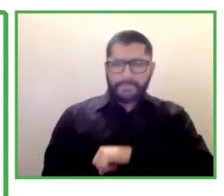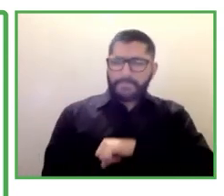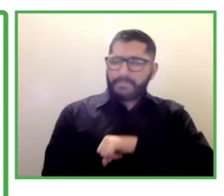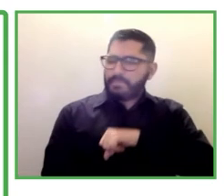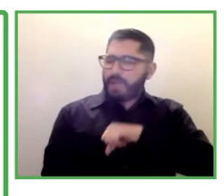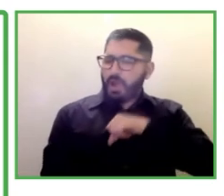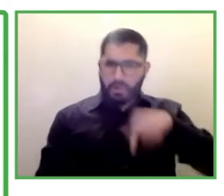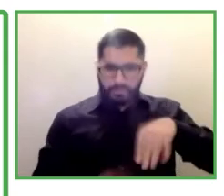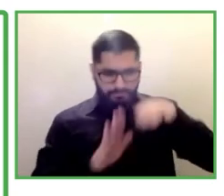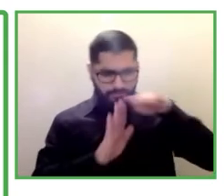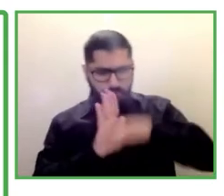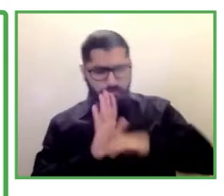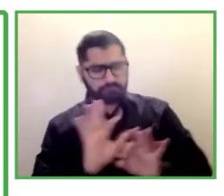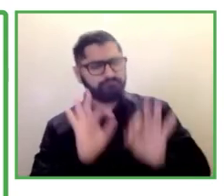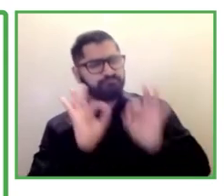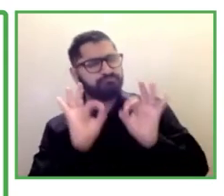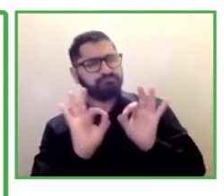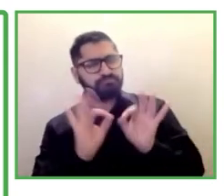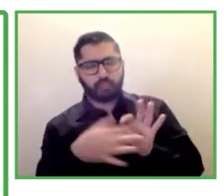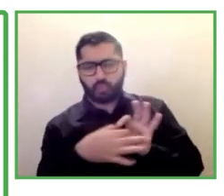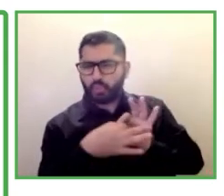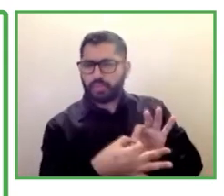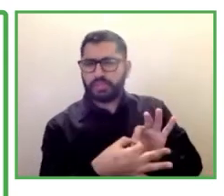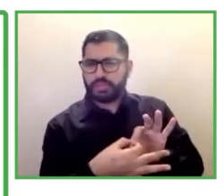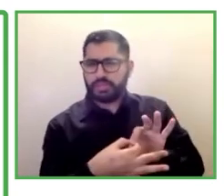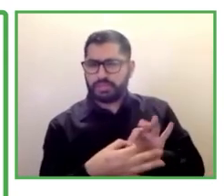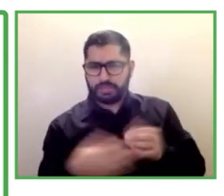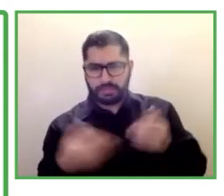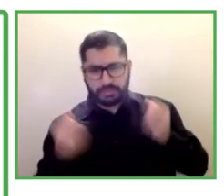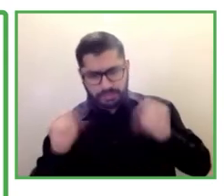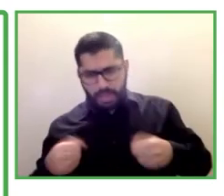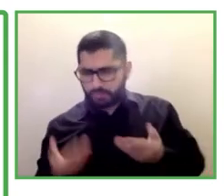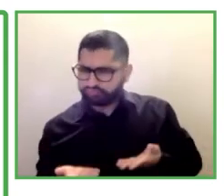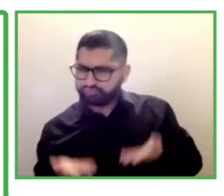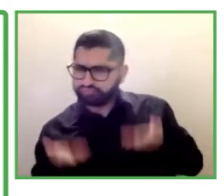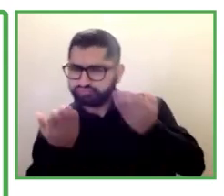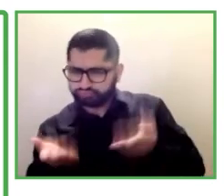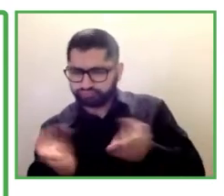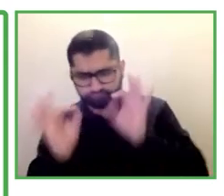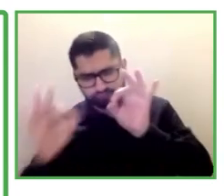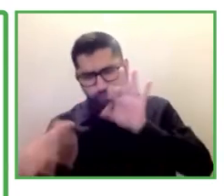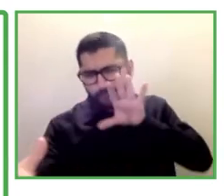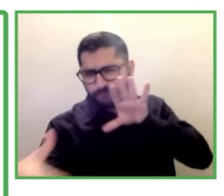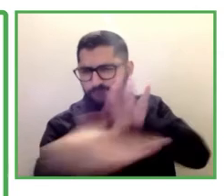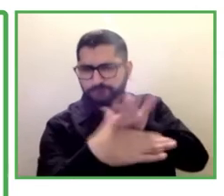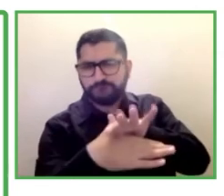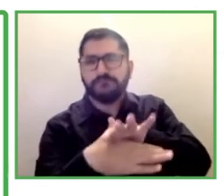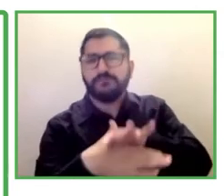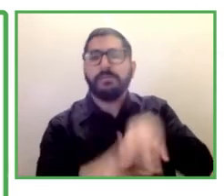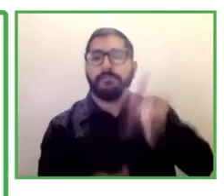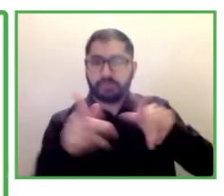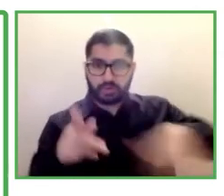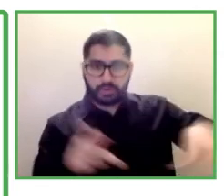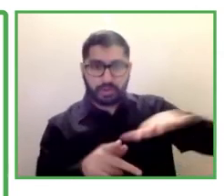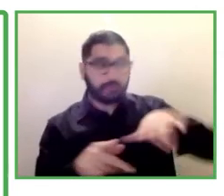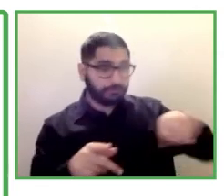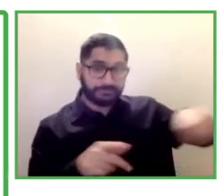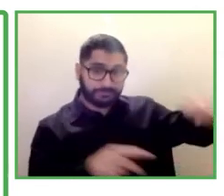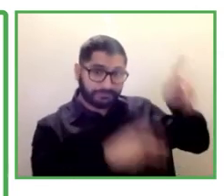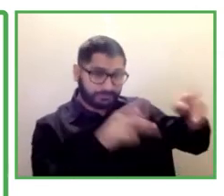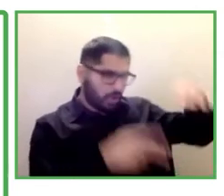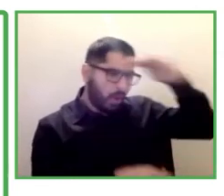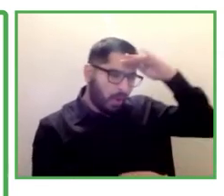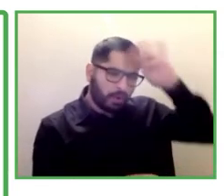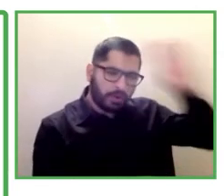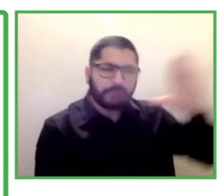entrega posiciones identificadas por las necesidades del empleador. No se están creando, sino que son oportunidades que ya han